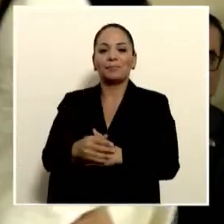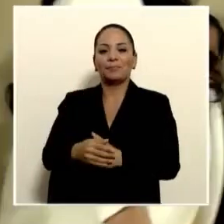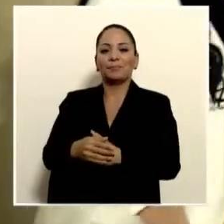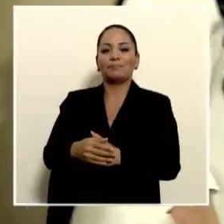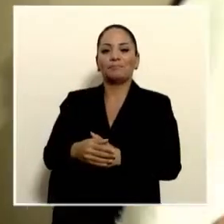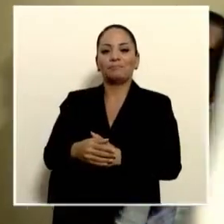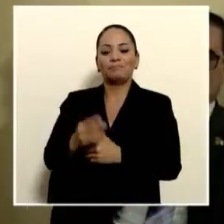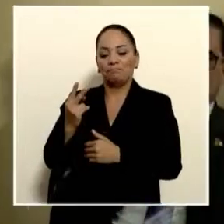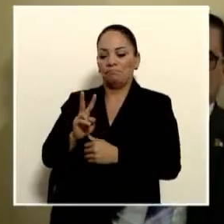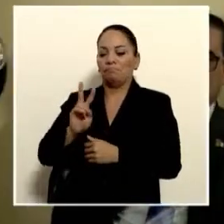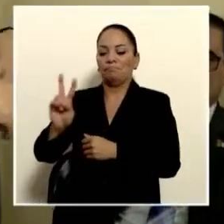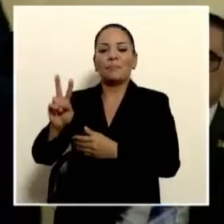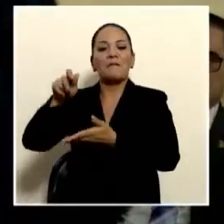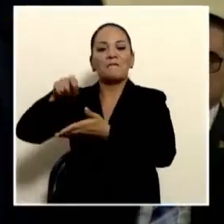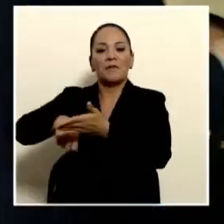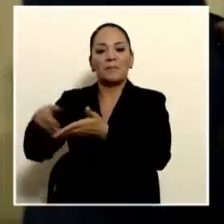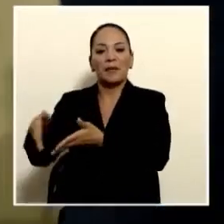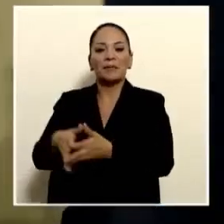firmar.